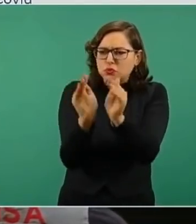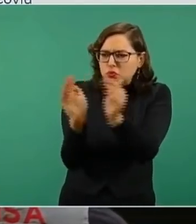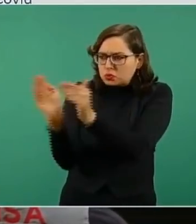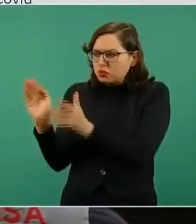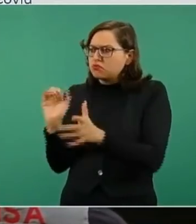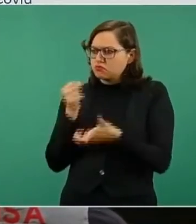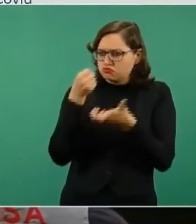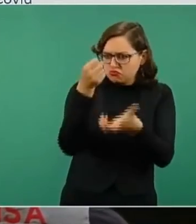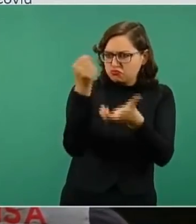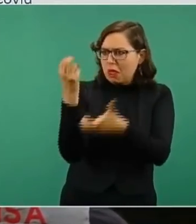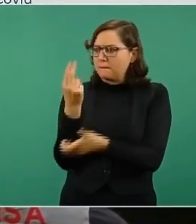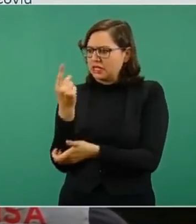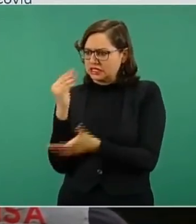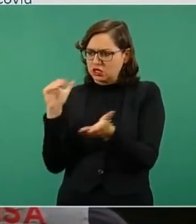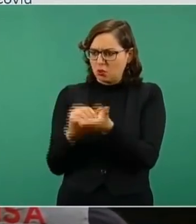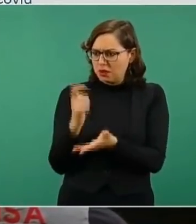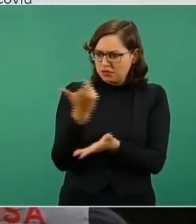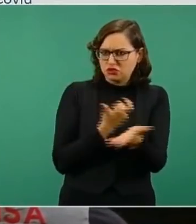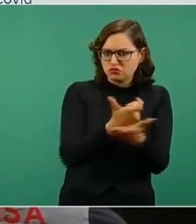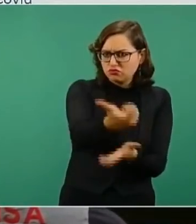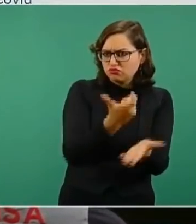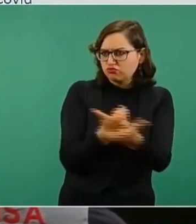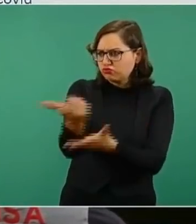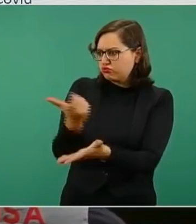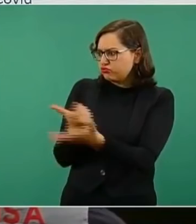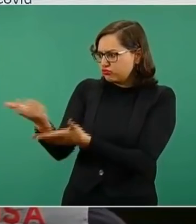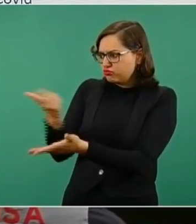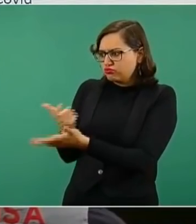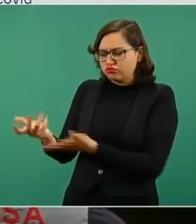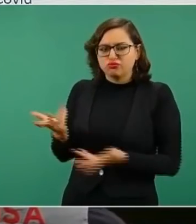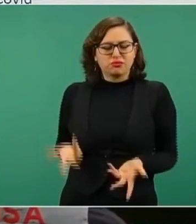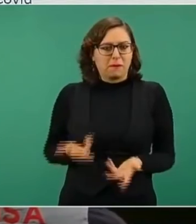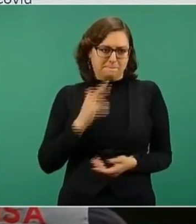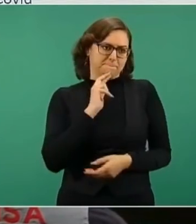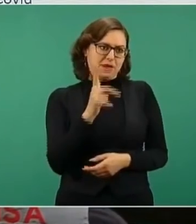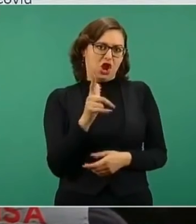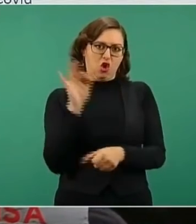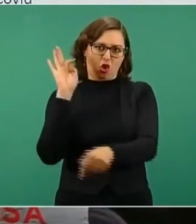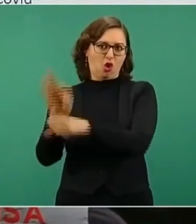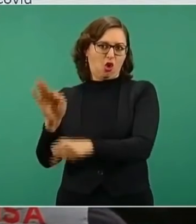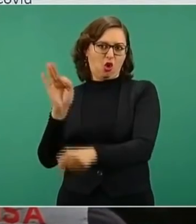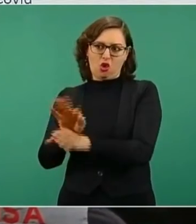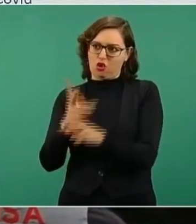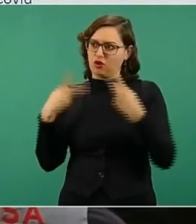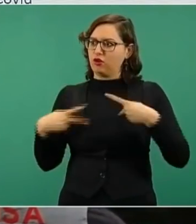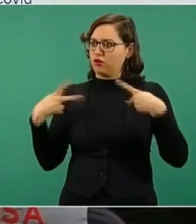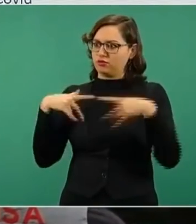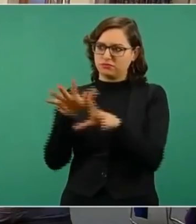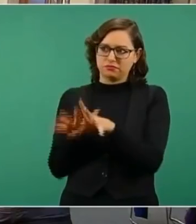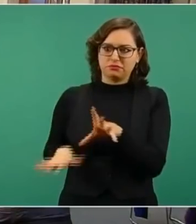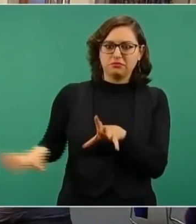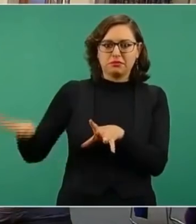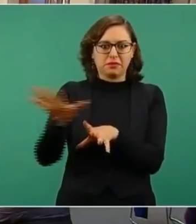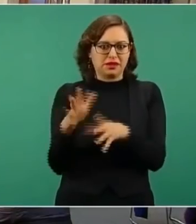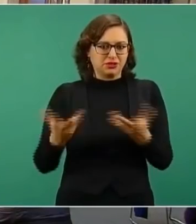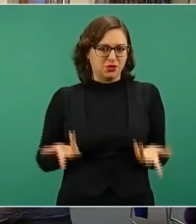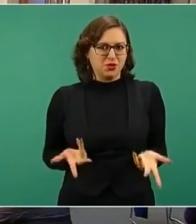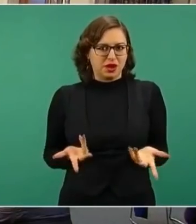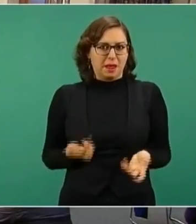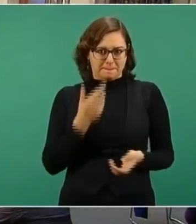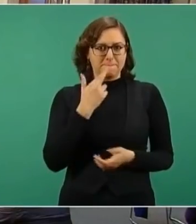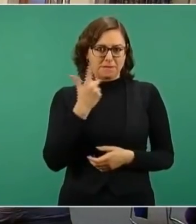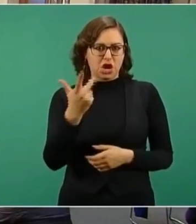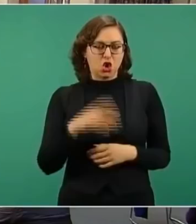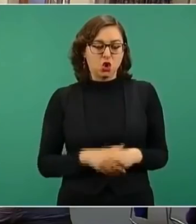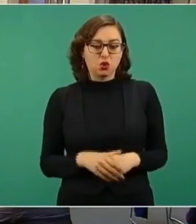pesos. Eso equivale a más recursos hacia la gente, hacia la población. Por eso,